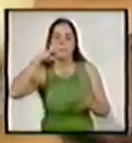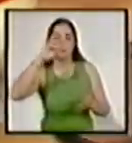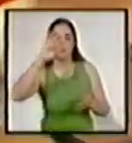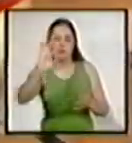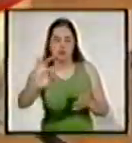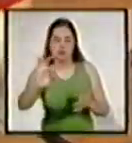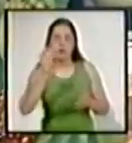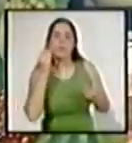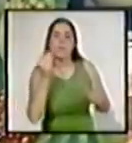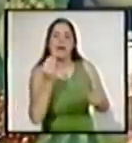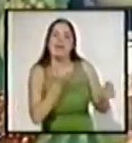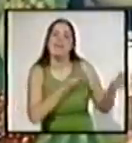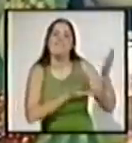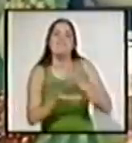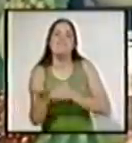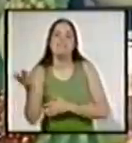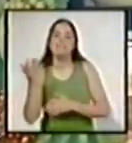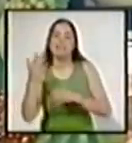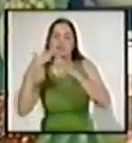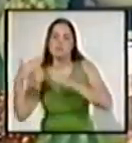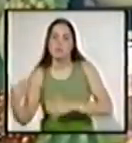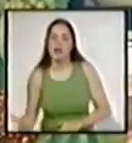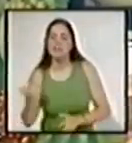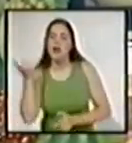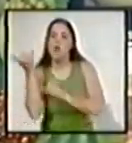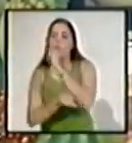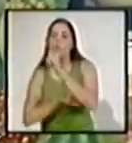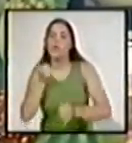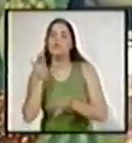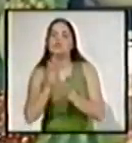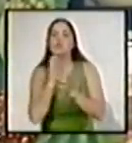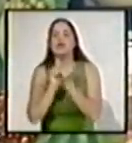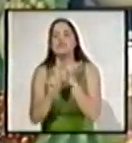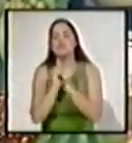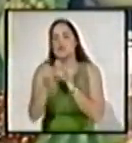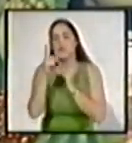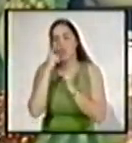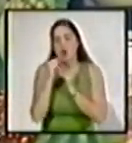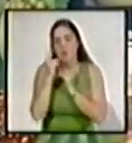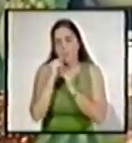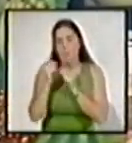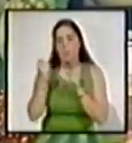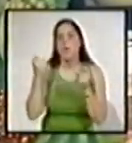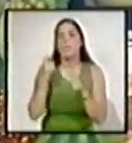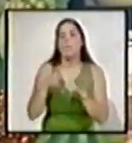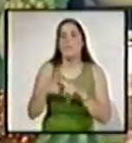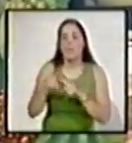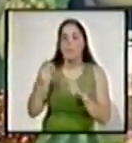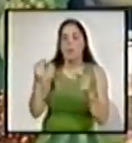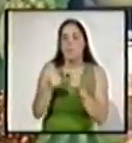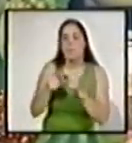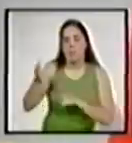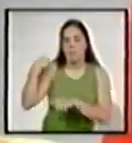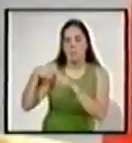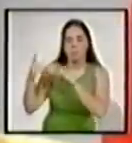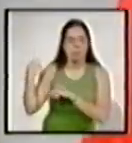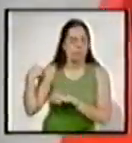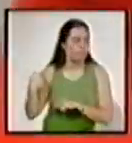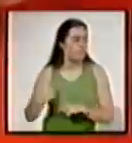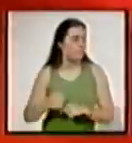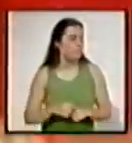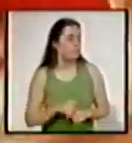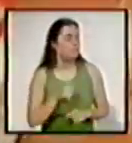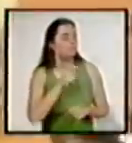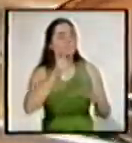hambre. ¿Querés que explique para que no muevas todo el hombro? Cuando ustedes baten, señoras, batan así y muevan la muñeca. Y así no se van